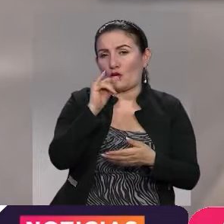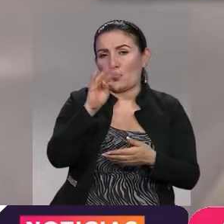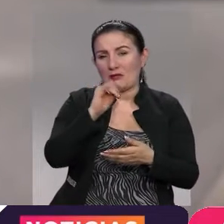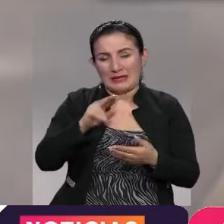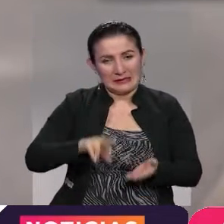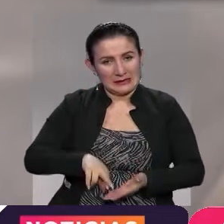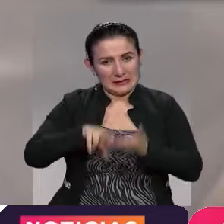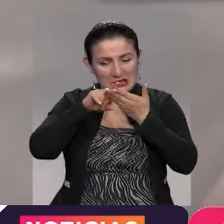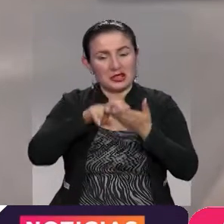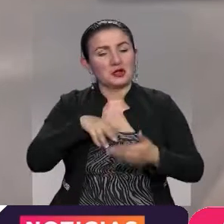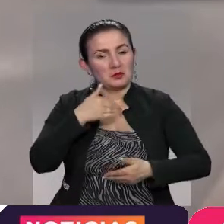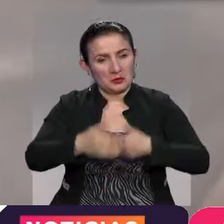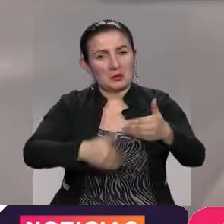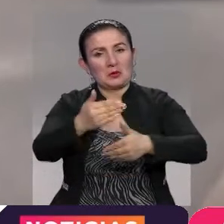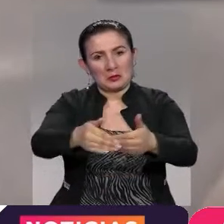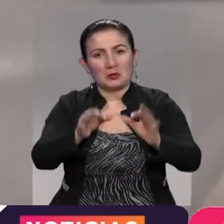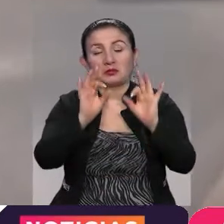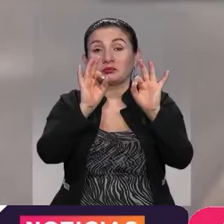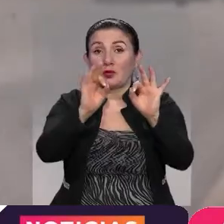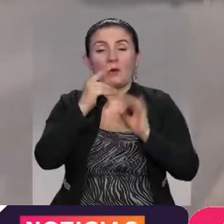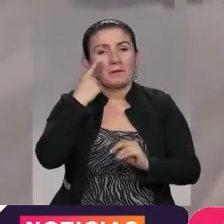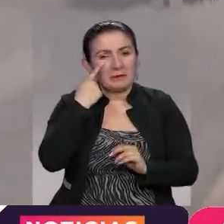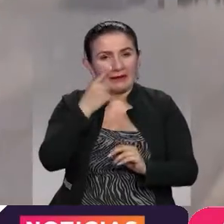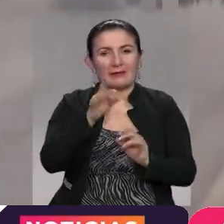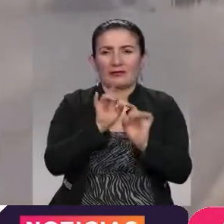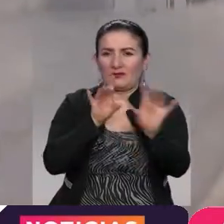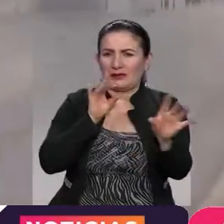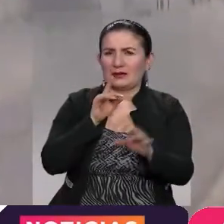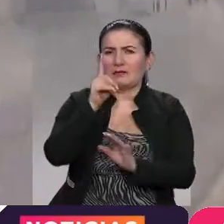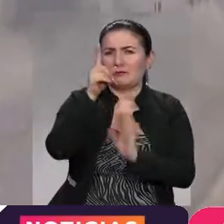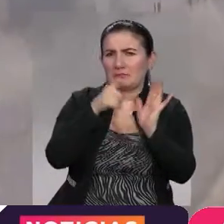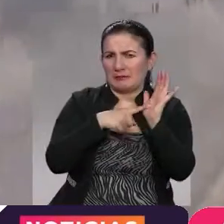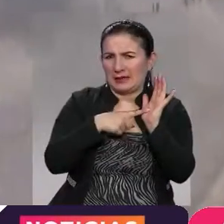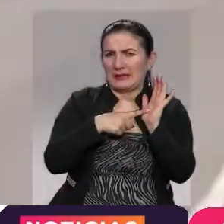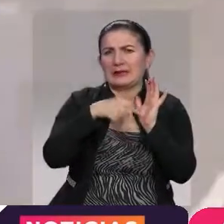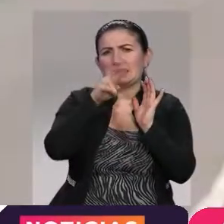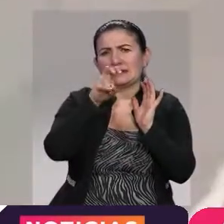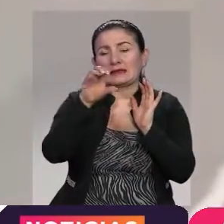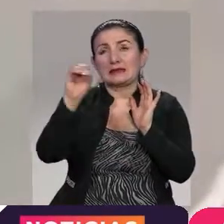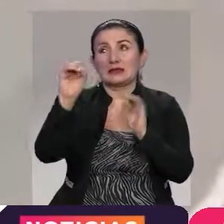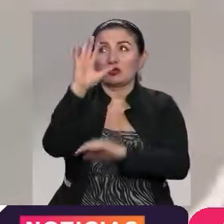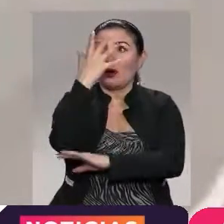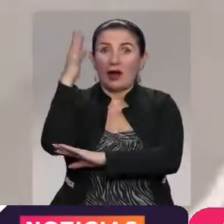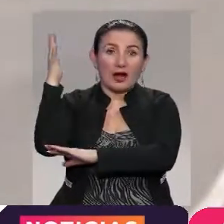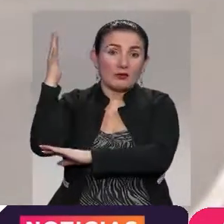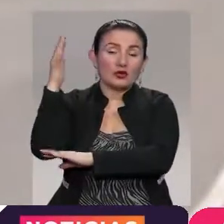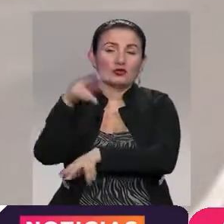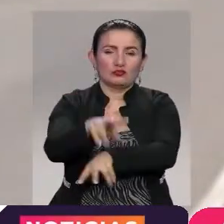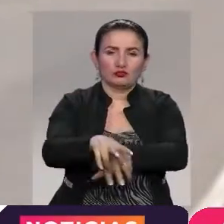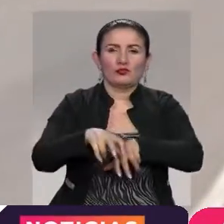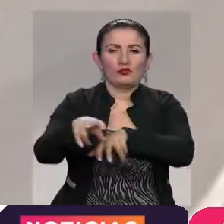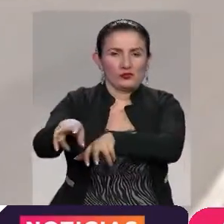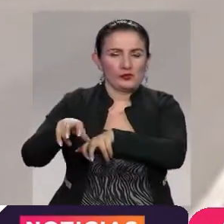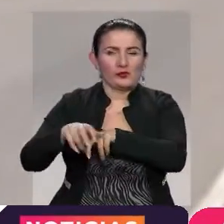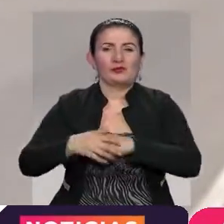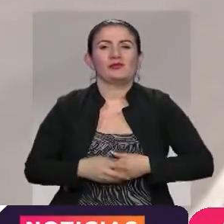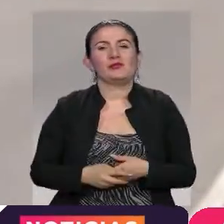ecológica avanzan sin contratiempos, pues a la fecha más de 1.700 árboles han sido sembrados en